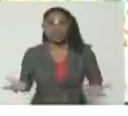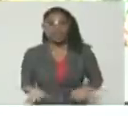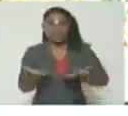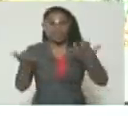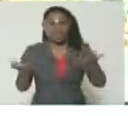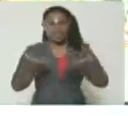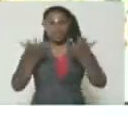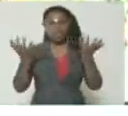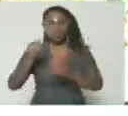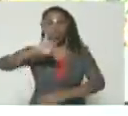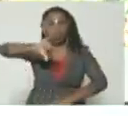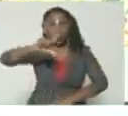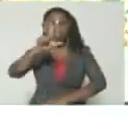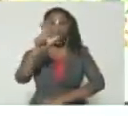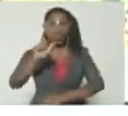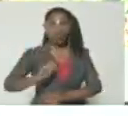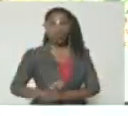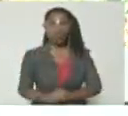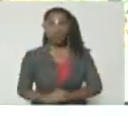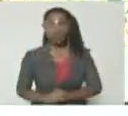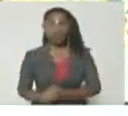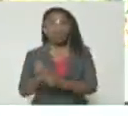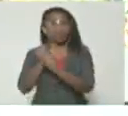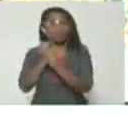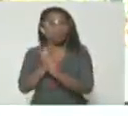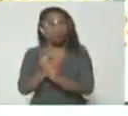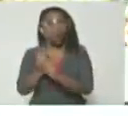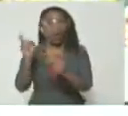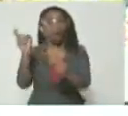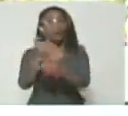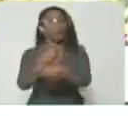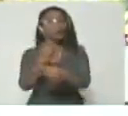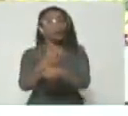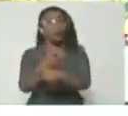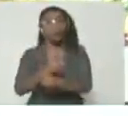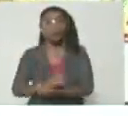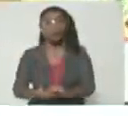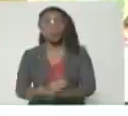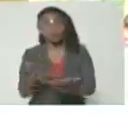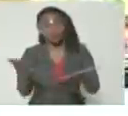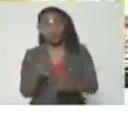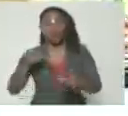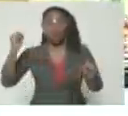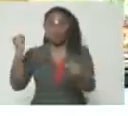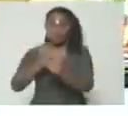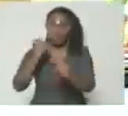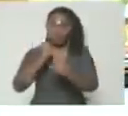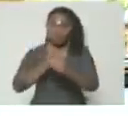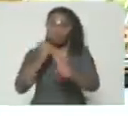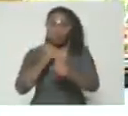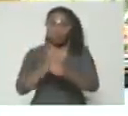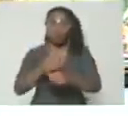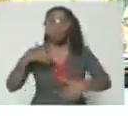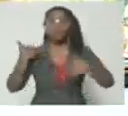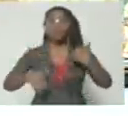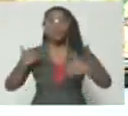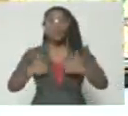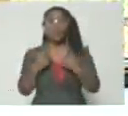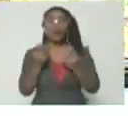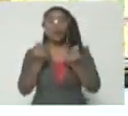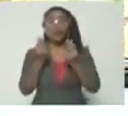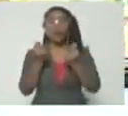Ardiente julio. Esperando agosto. Y trabajando. Miércoles de